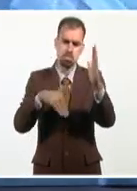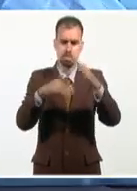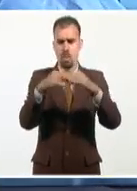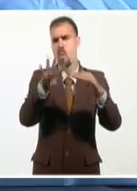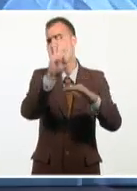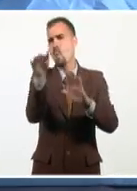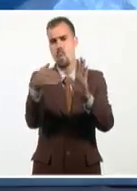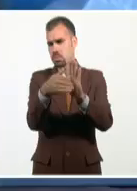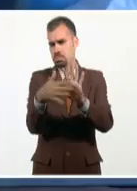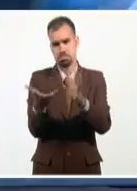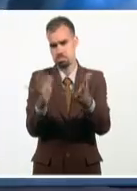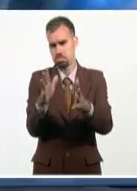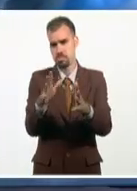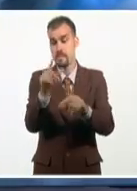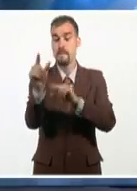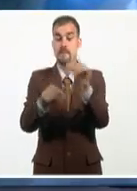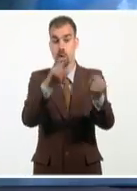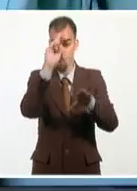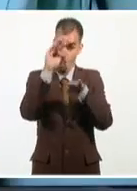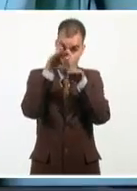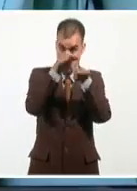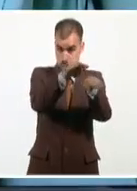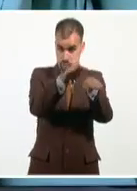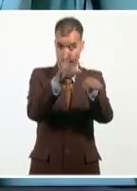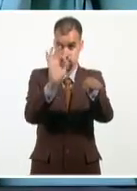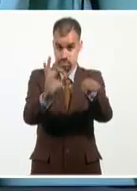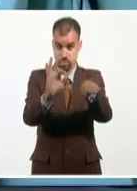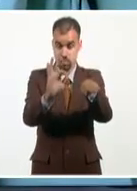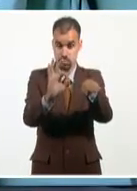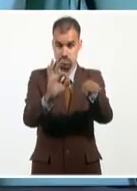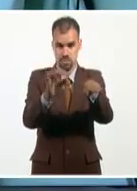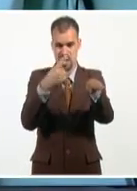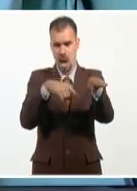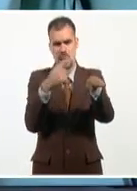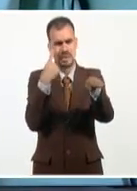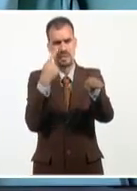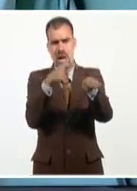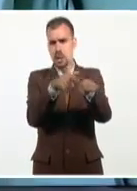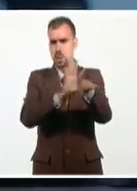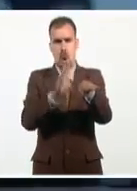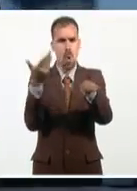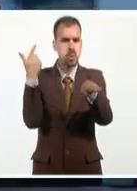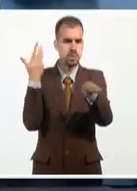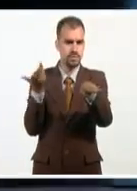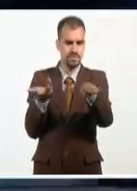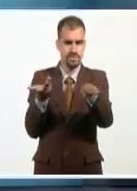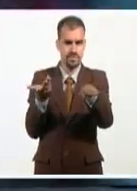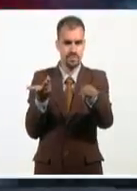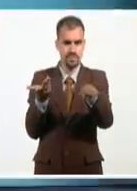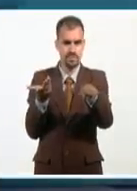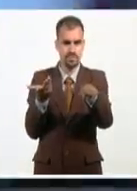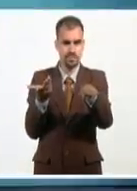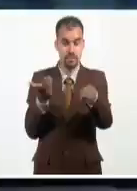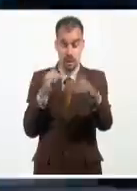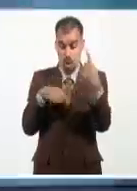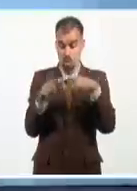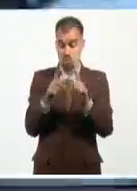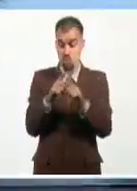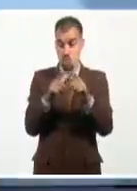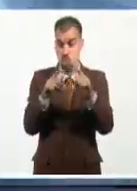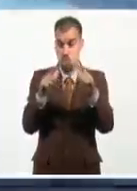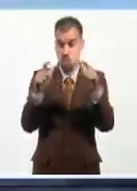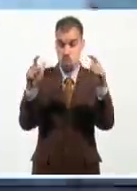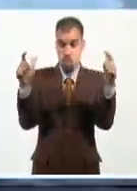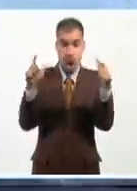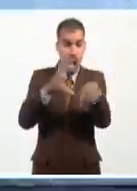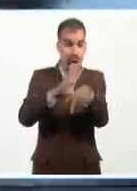enfermos a los hospitales como casos positivos, eso ahora es solo cosa del pasado. Ese incremento de positivos genera una